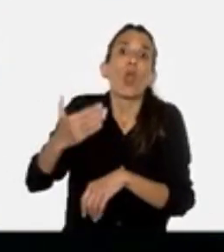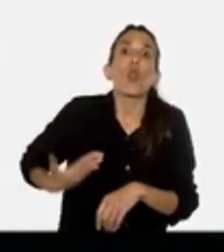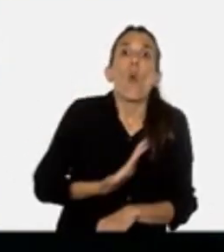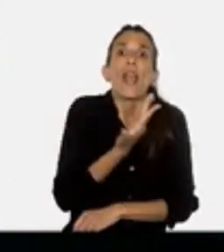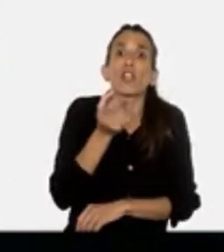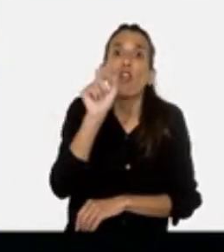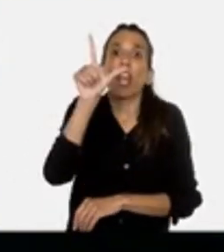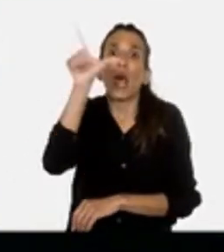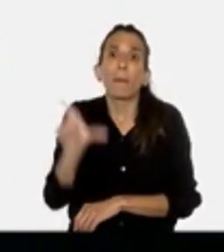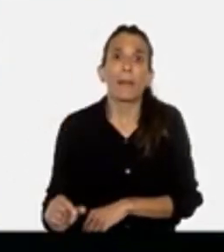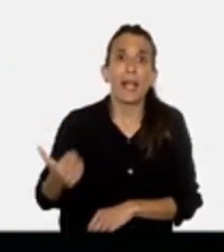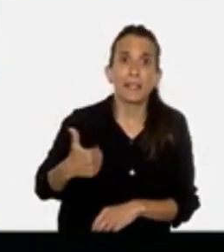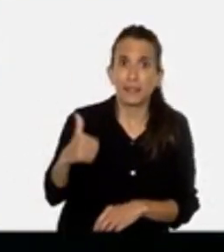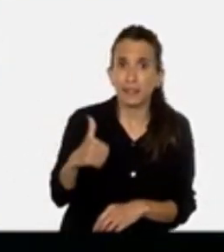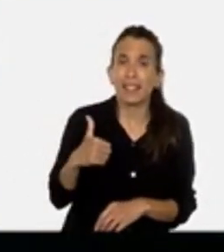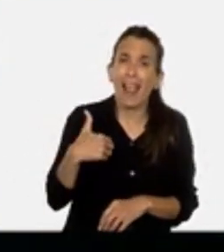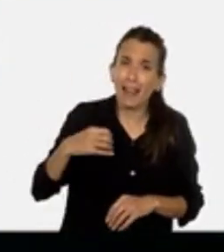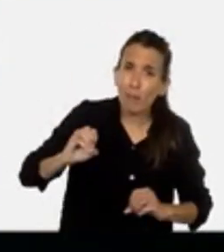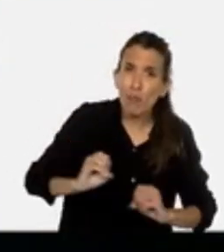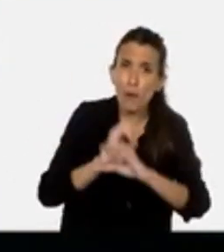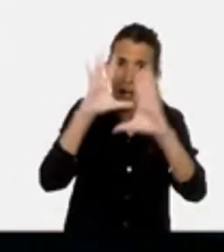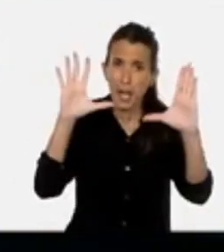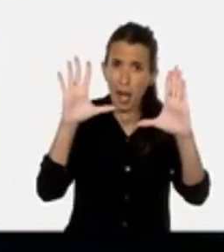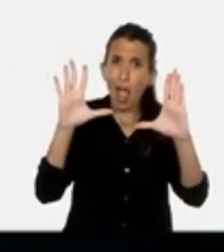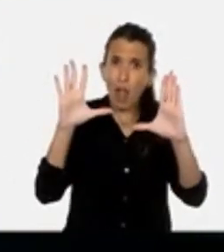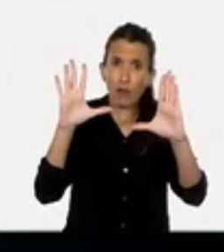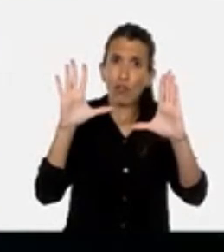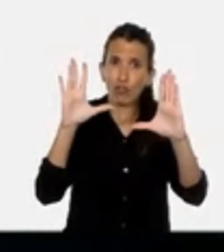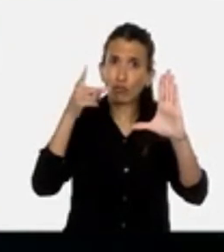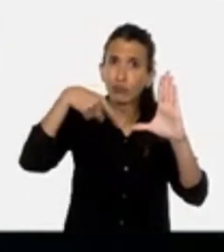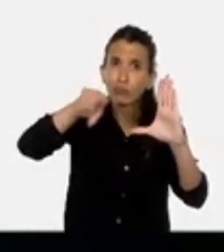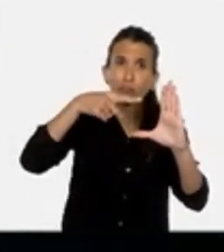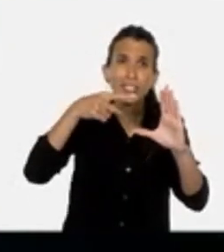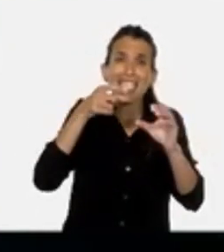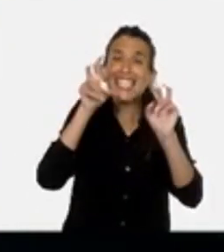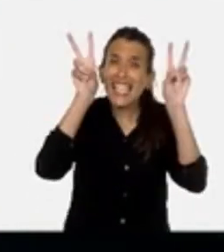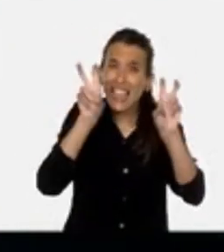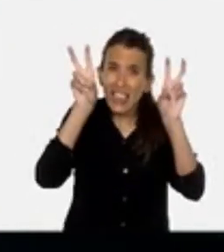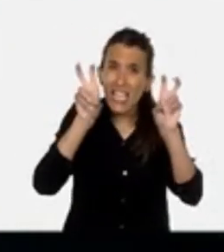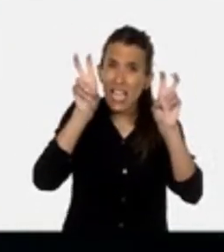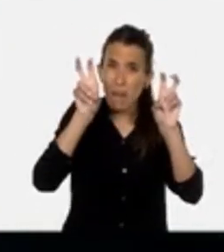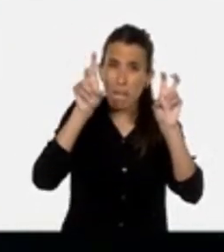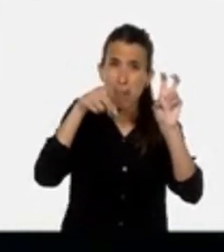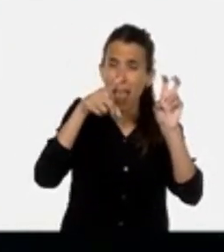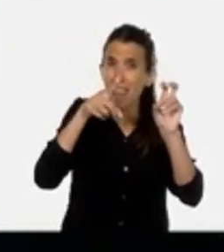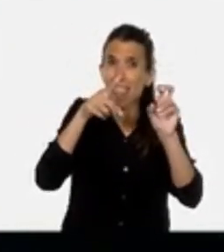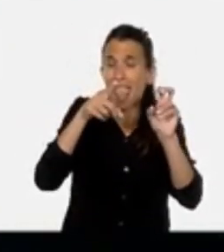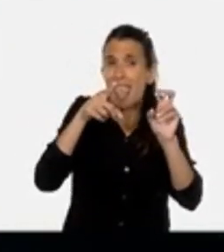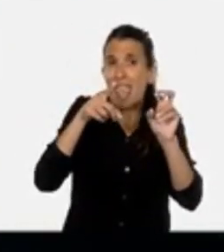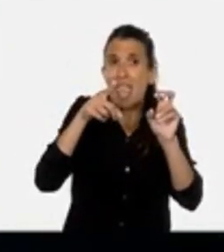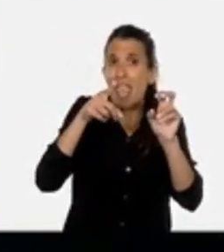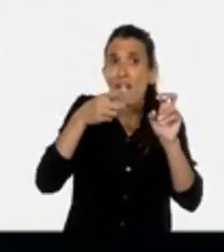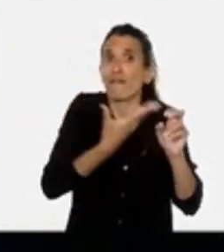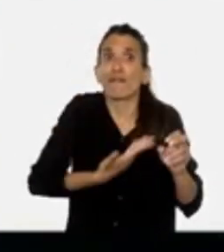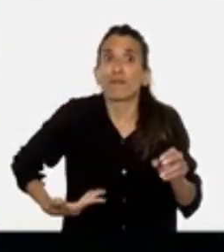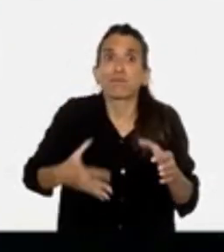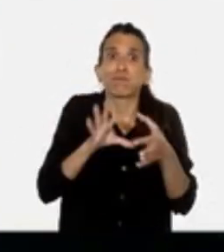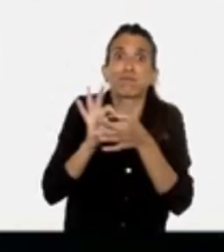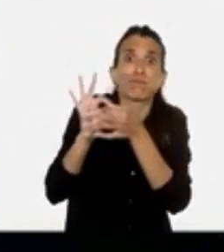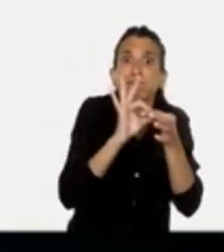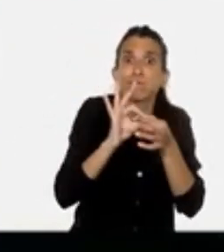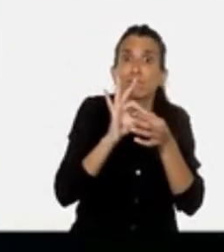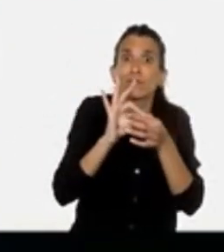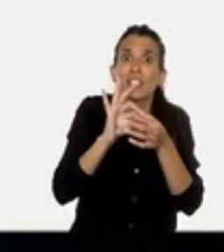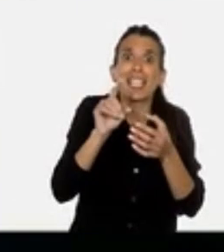también y ser muy claro con esto que obviamente todo este accionar de estas patronales no sería posible obviamente